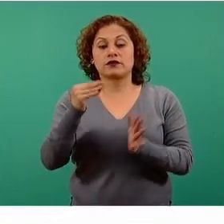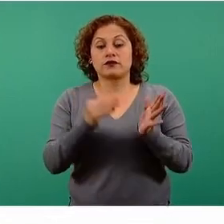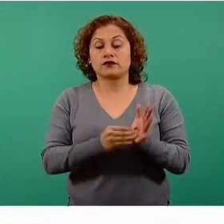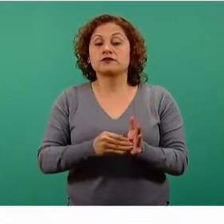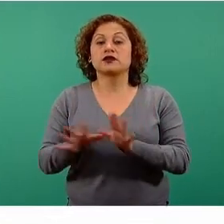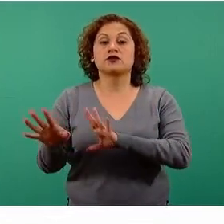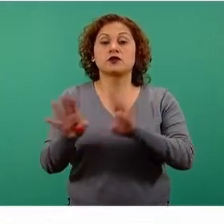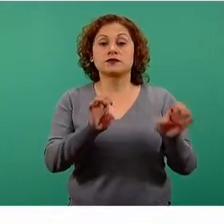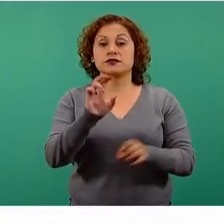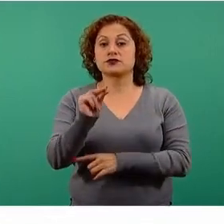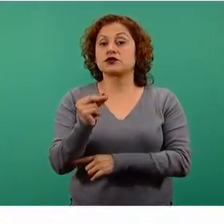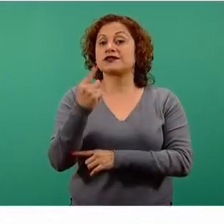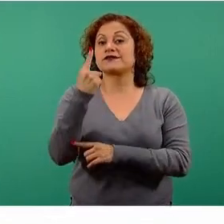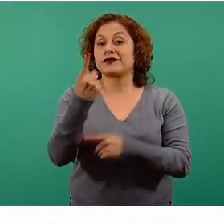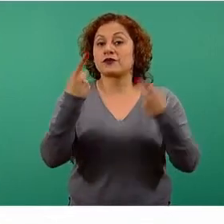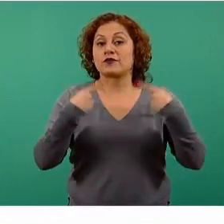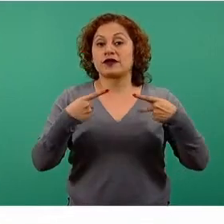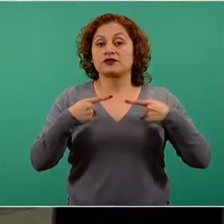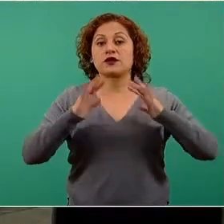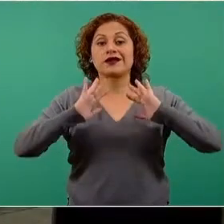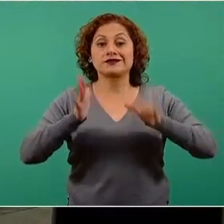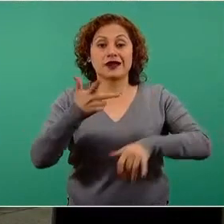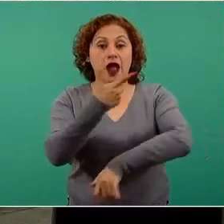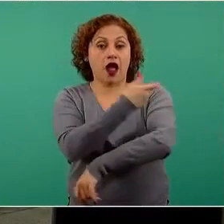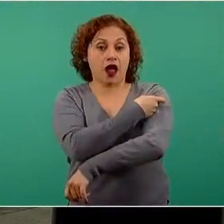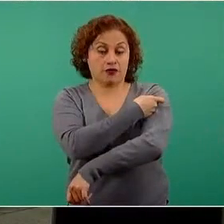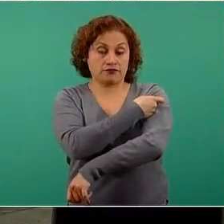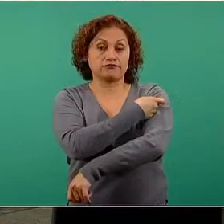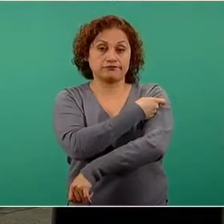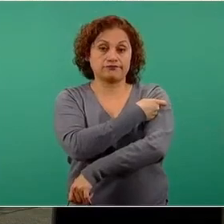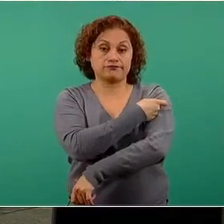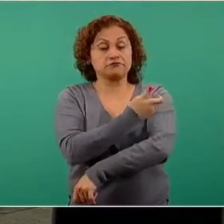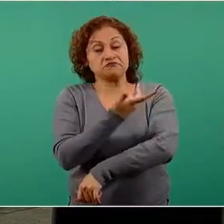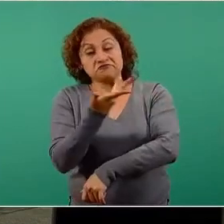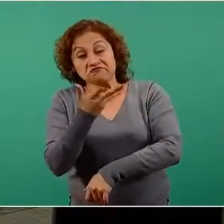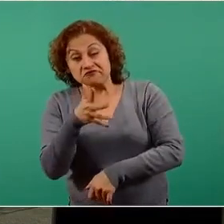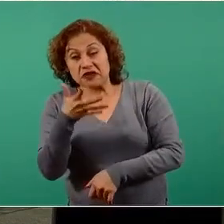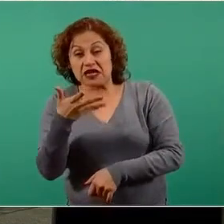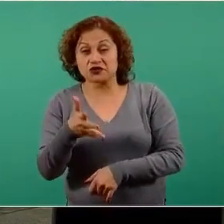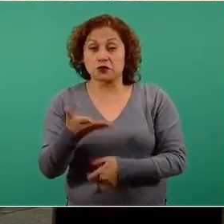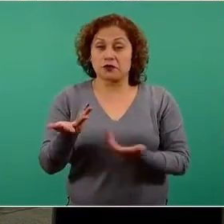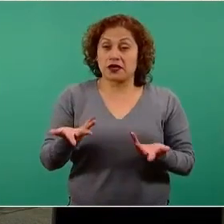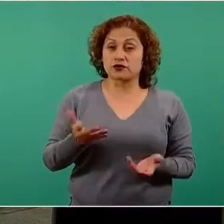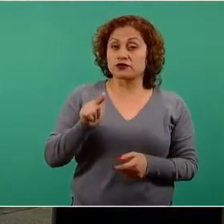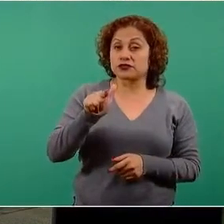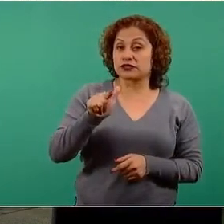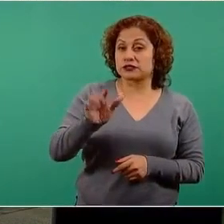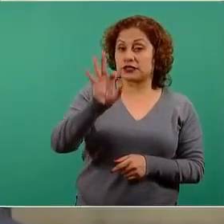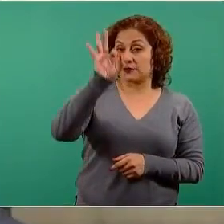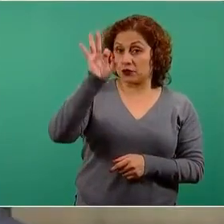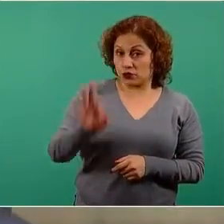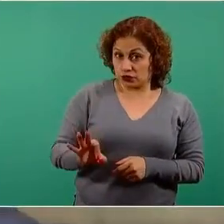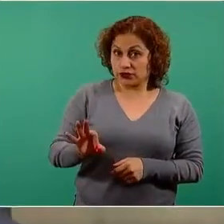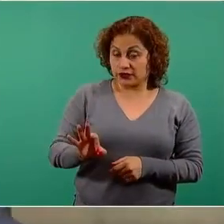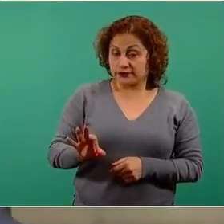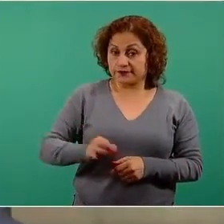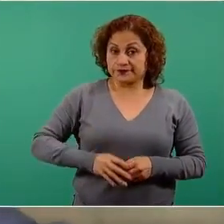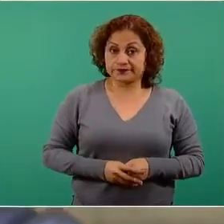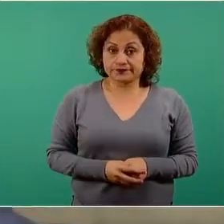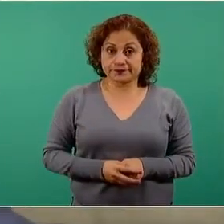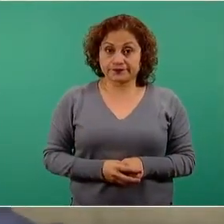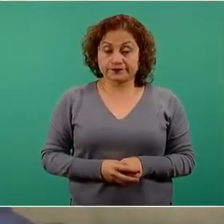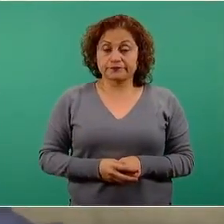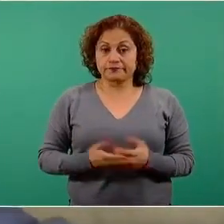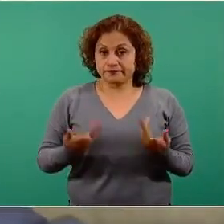2.552.981, lo que significa que hemos vacunado ya a un conjunto de 17%. 17%